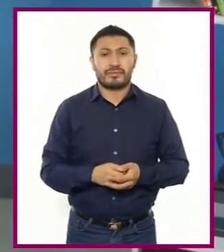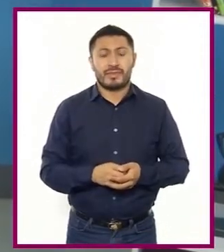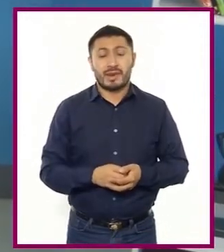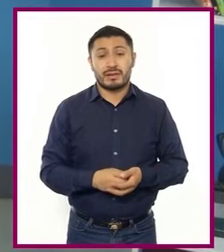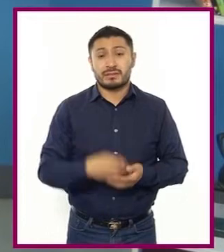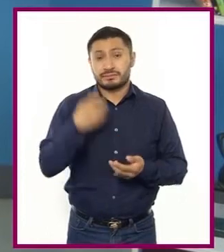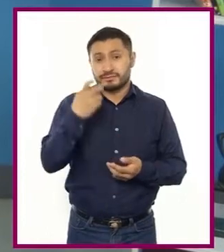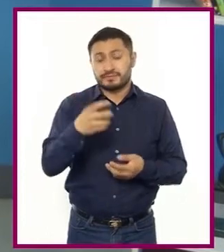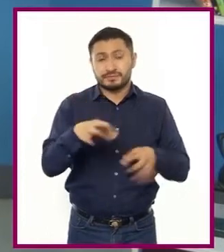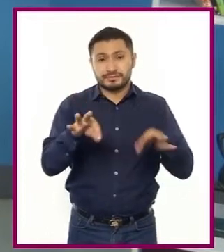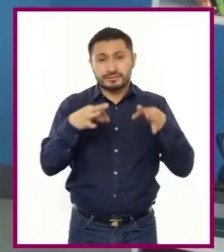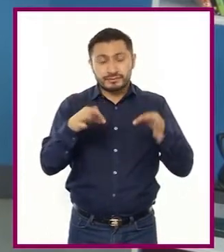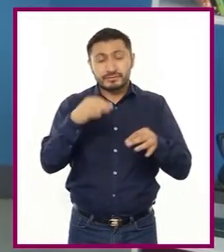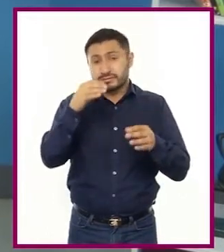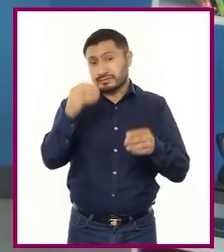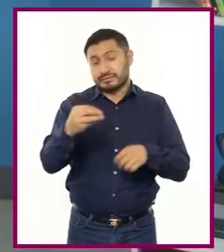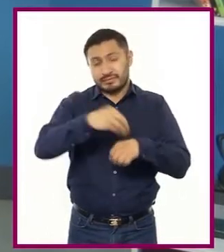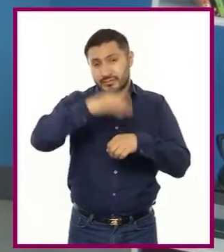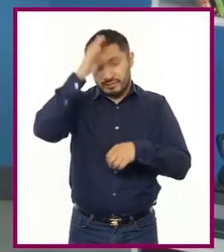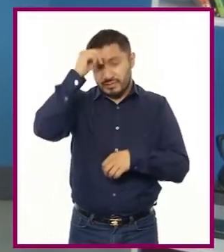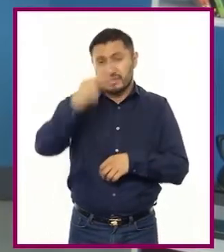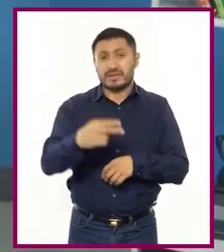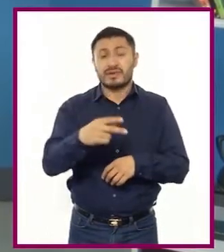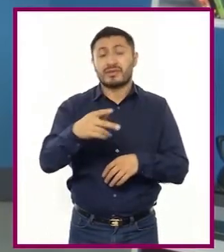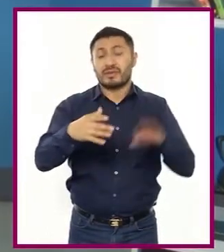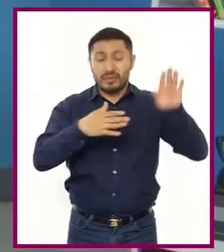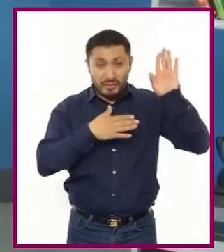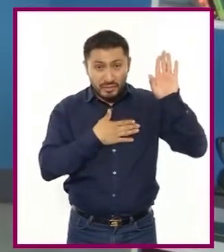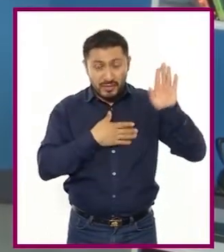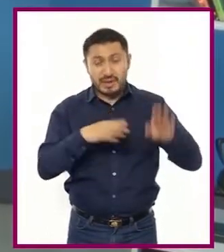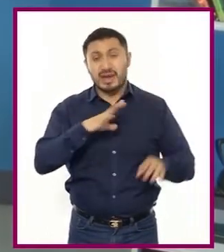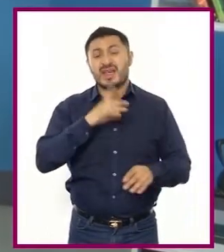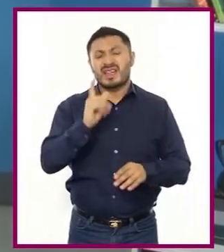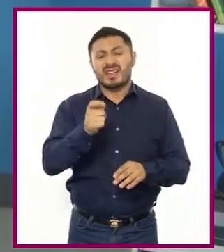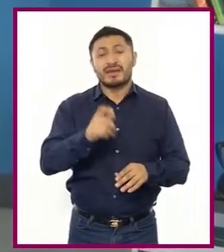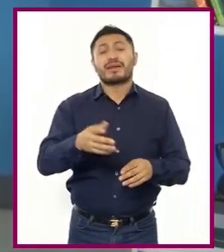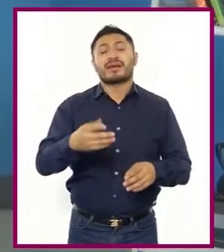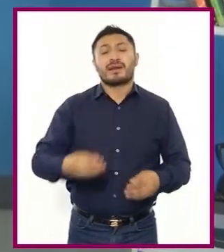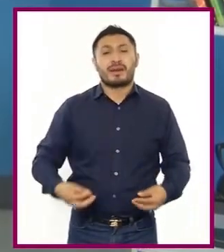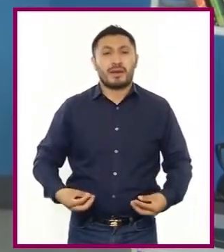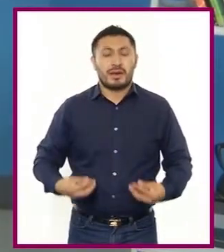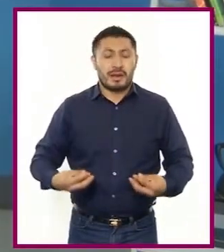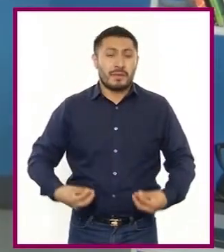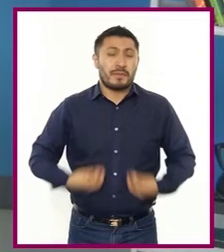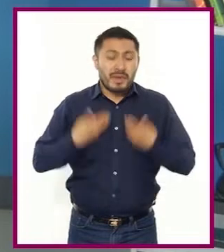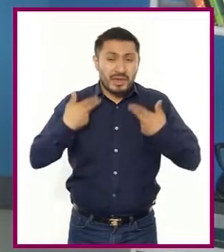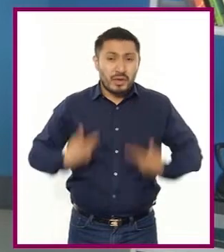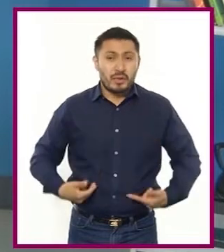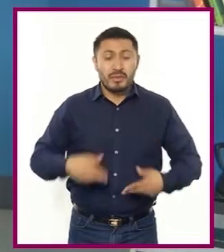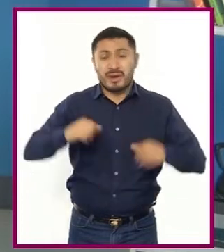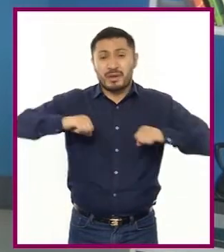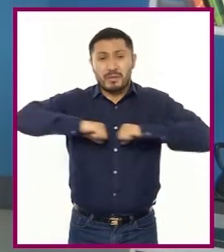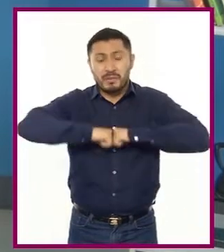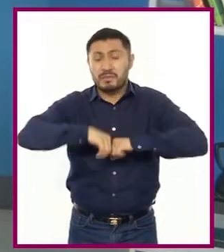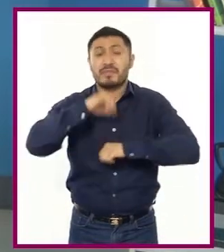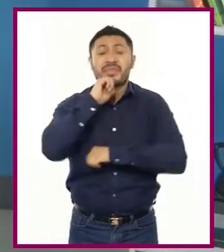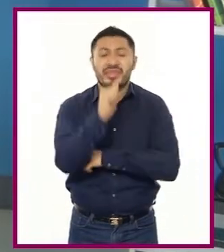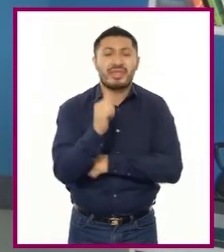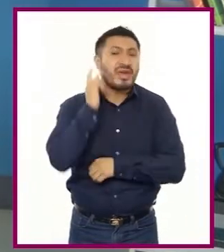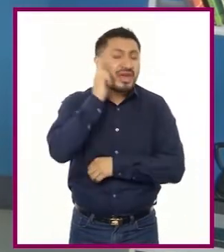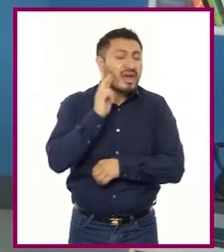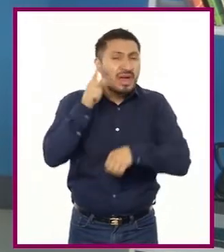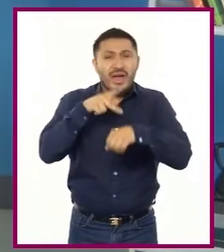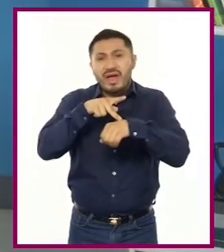Este acuerdo moral parte de la consideración de que la dignidad humana no reconoce fronteras, razas, lenguas